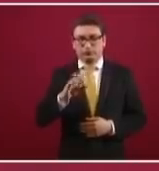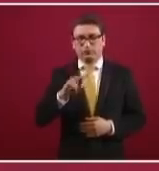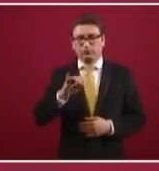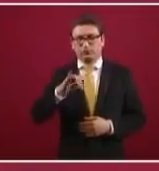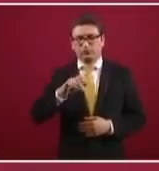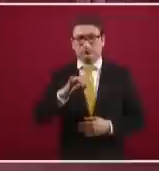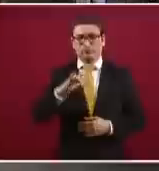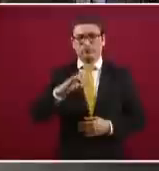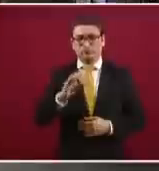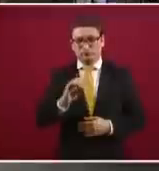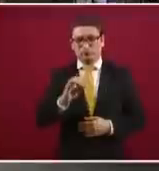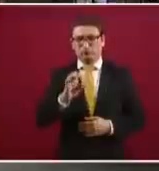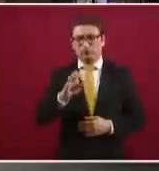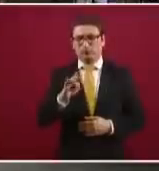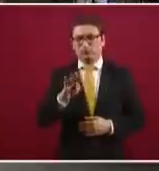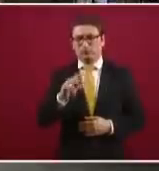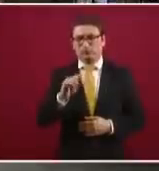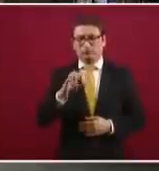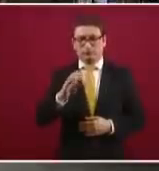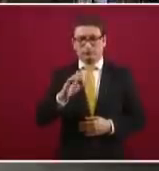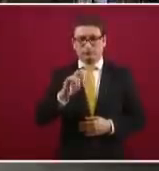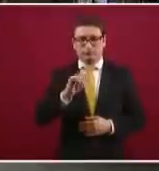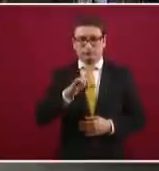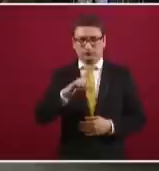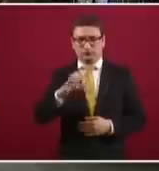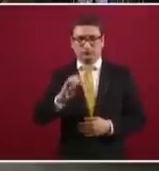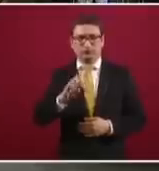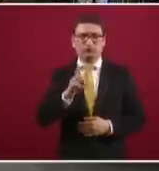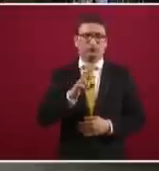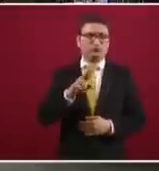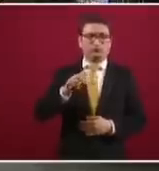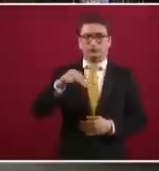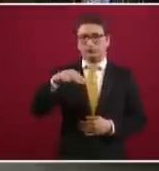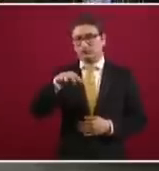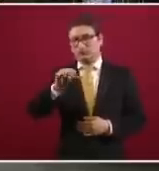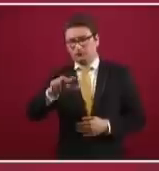Castillo, el doctor Nava y otros,